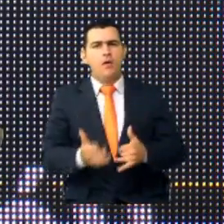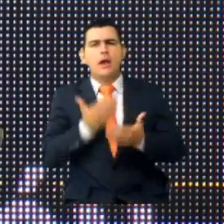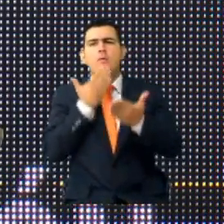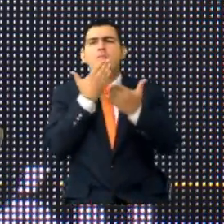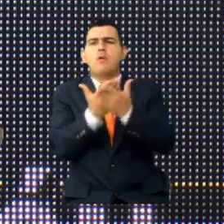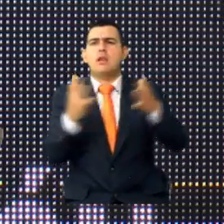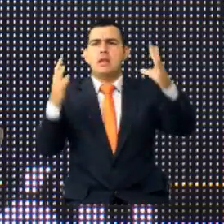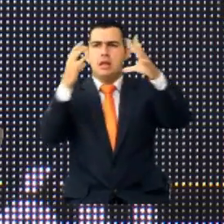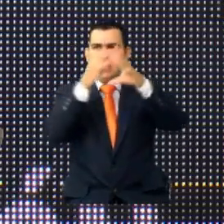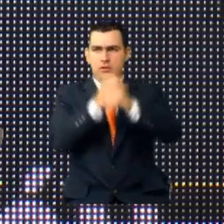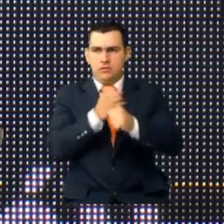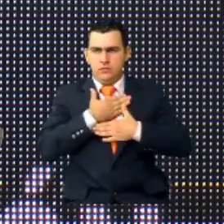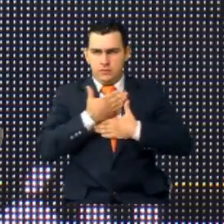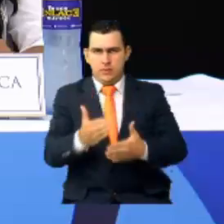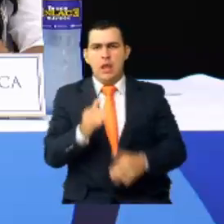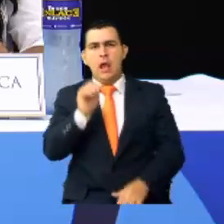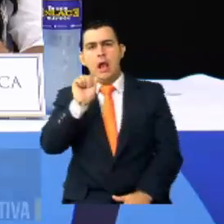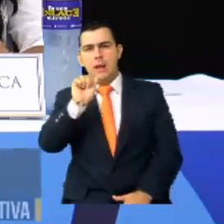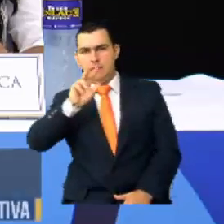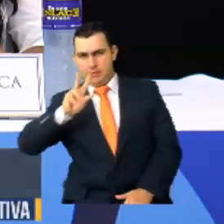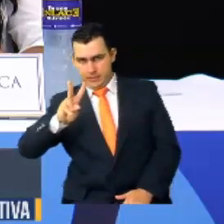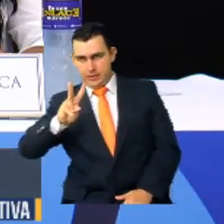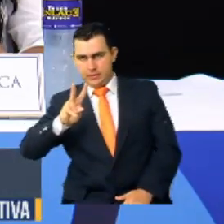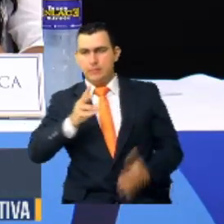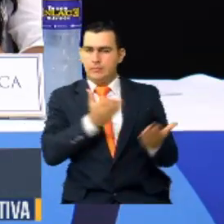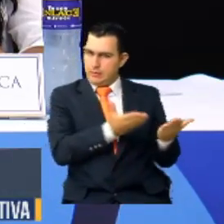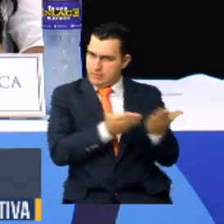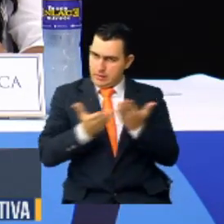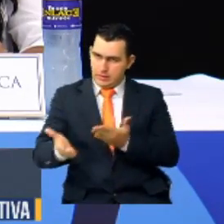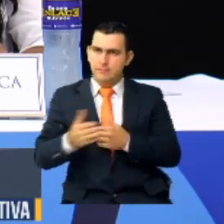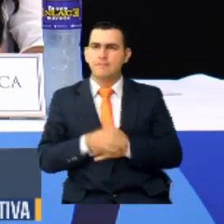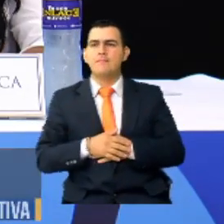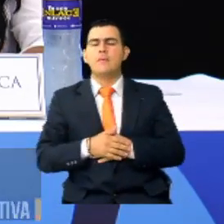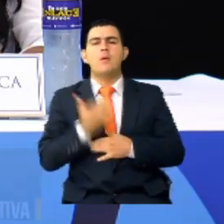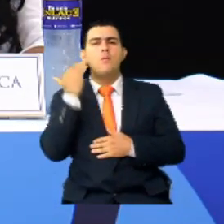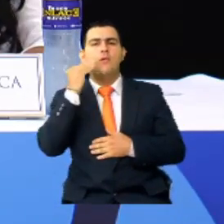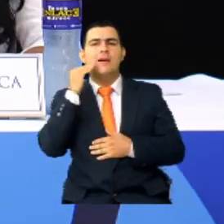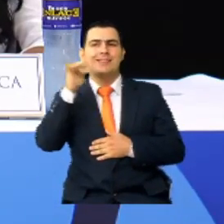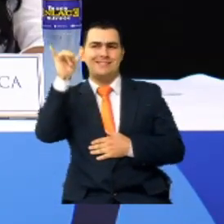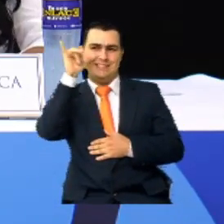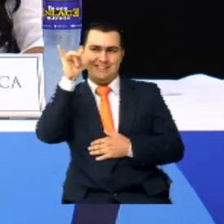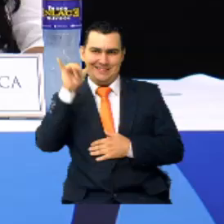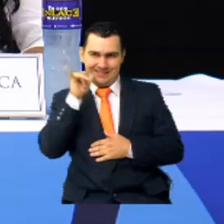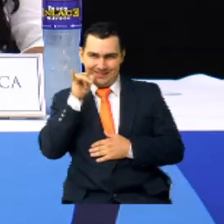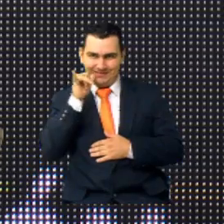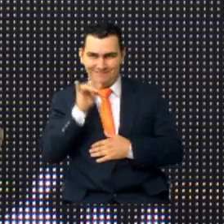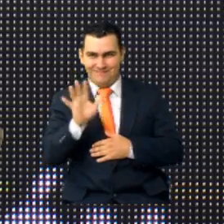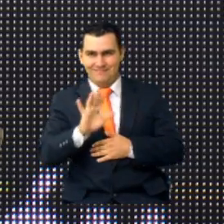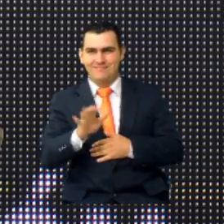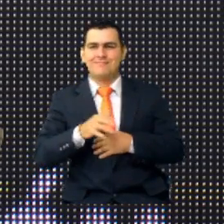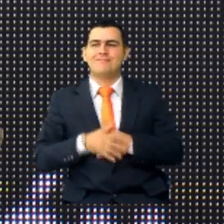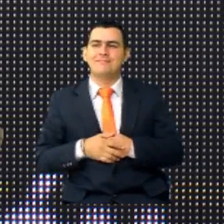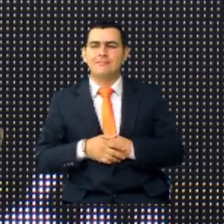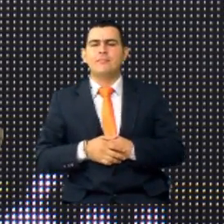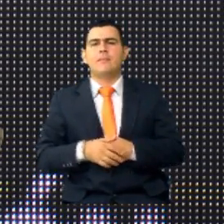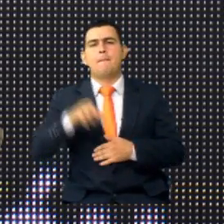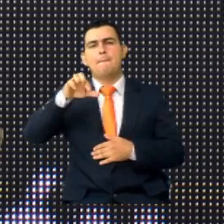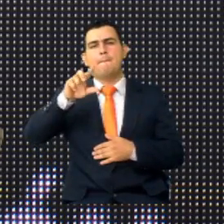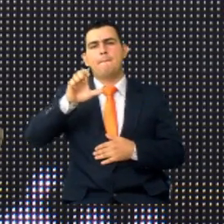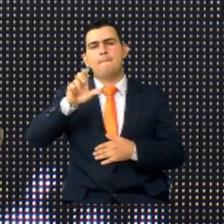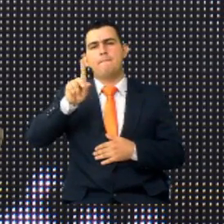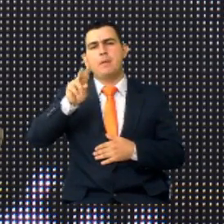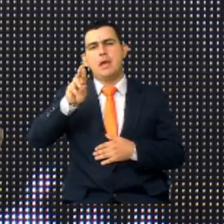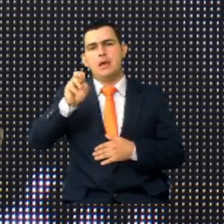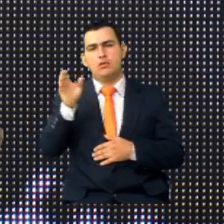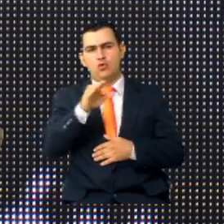candidato Álvaro Pérez por la Alianza Alternativa por Barranca Bermeja, candidata Janet Mojica por el partido de la U, a Pedro Luis Gómez Martínez por